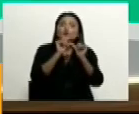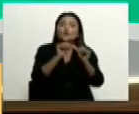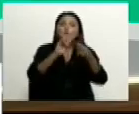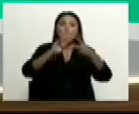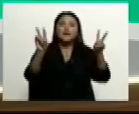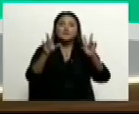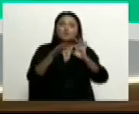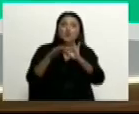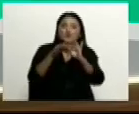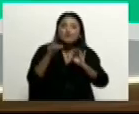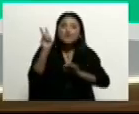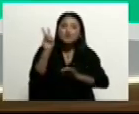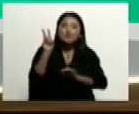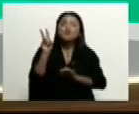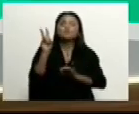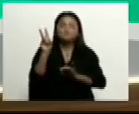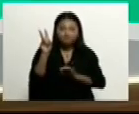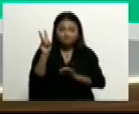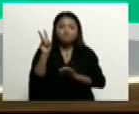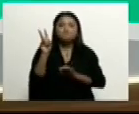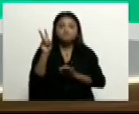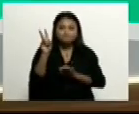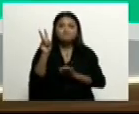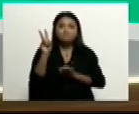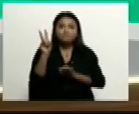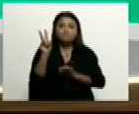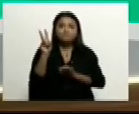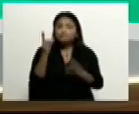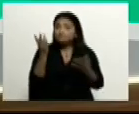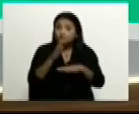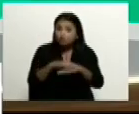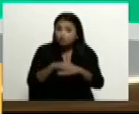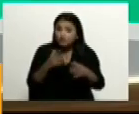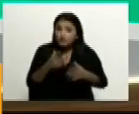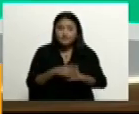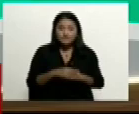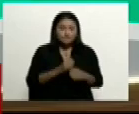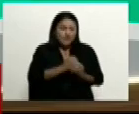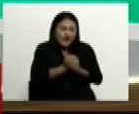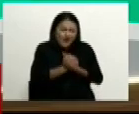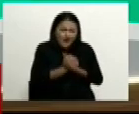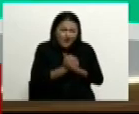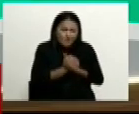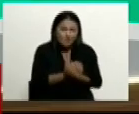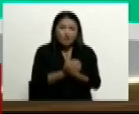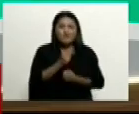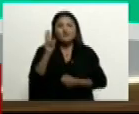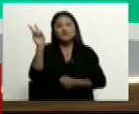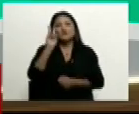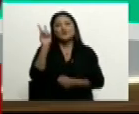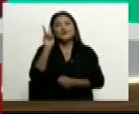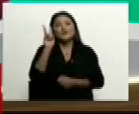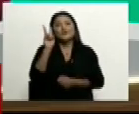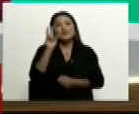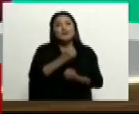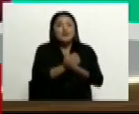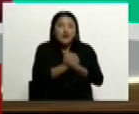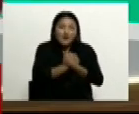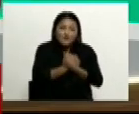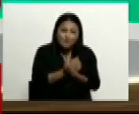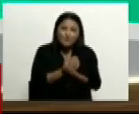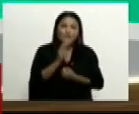la unión de Venezuela. En base al sentimiento más grande, el amor a la patria, el amor por lo